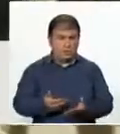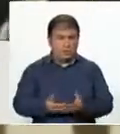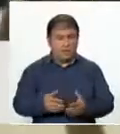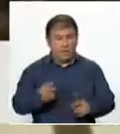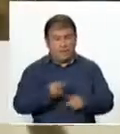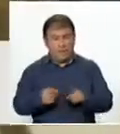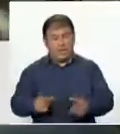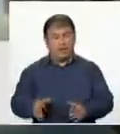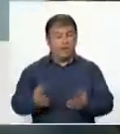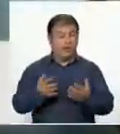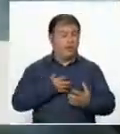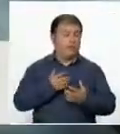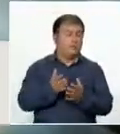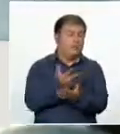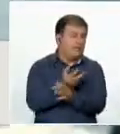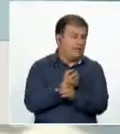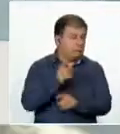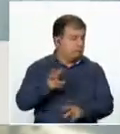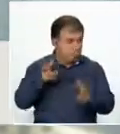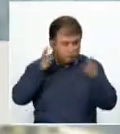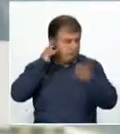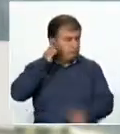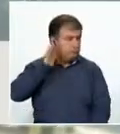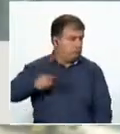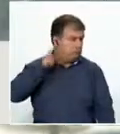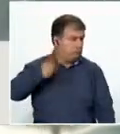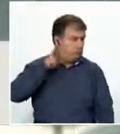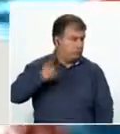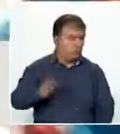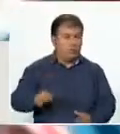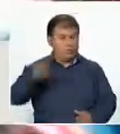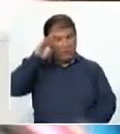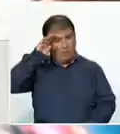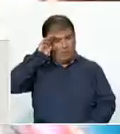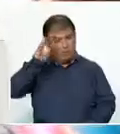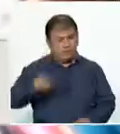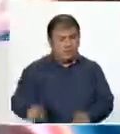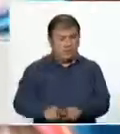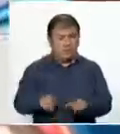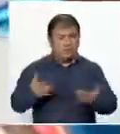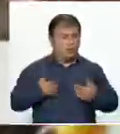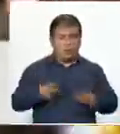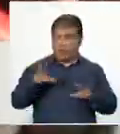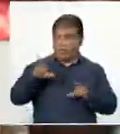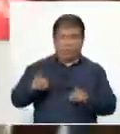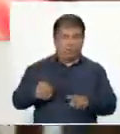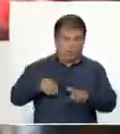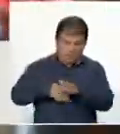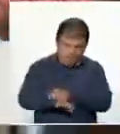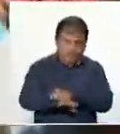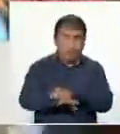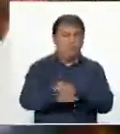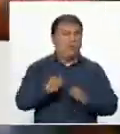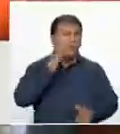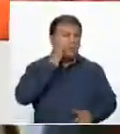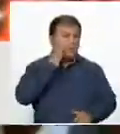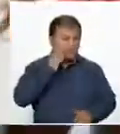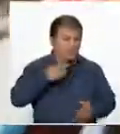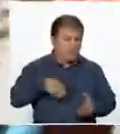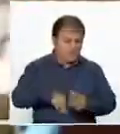Sin embargo, los reclamos no fueron escuchados por las autoridades del centro penitenciario, quienes negaron el ingreso de las